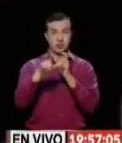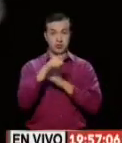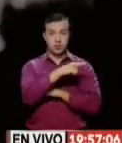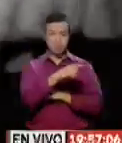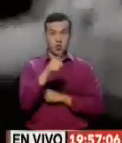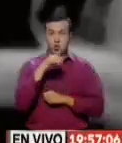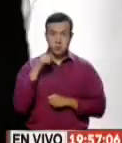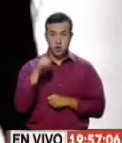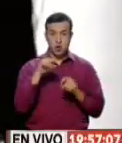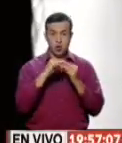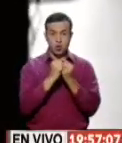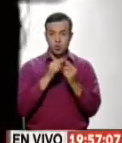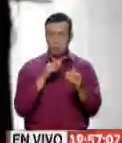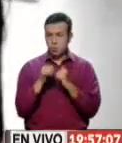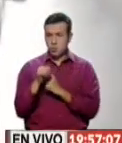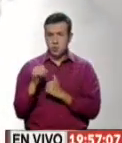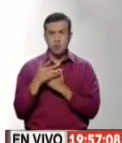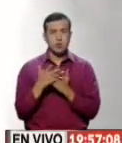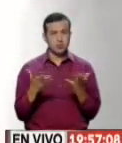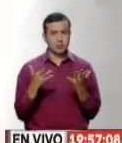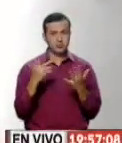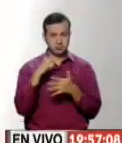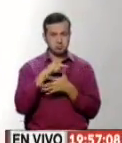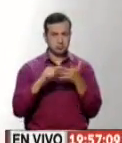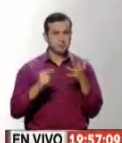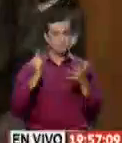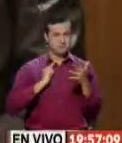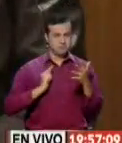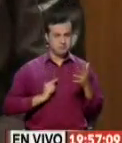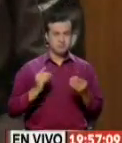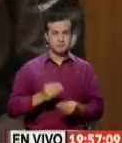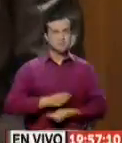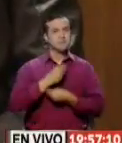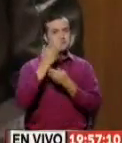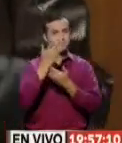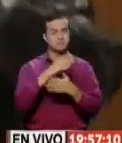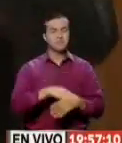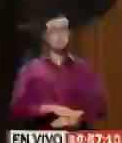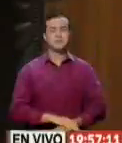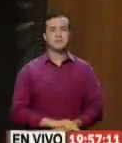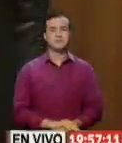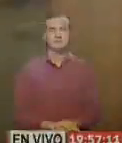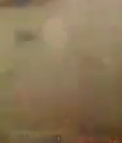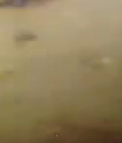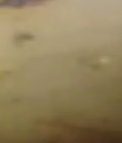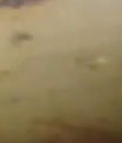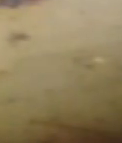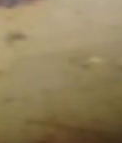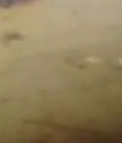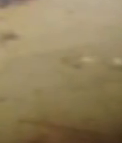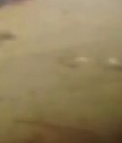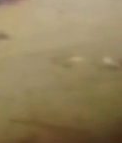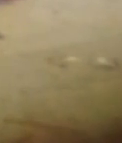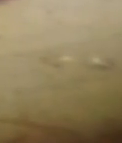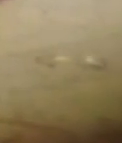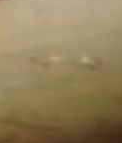acusados de violación grupal. Enseguida con los detalles de esta y más informaciones.